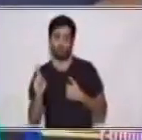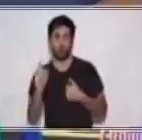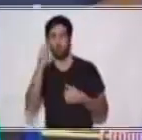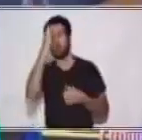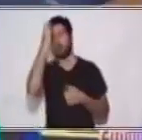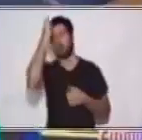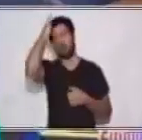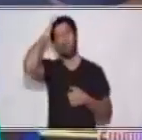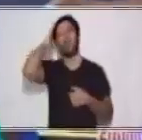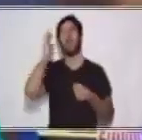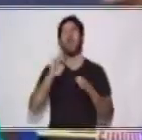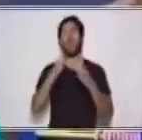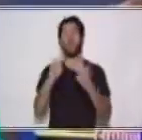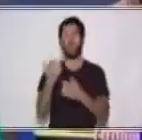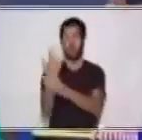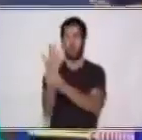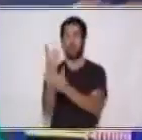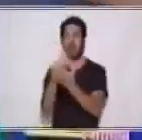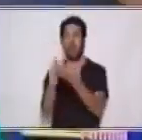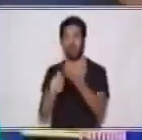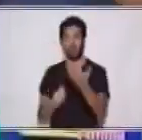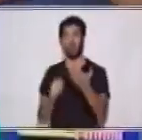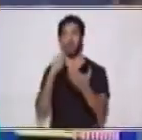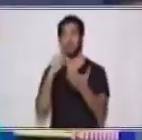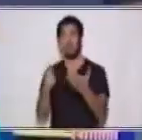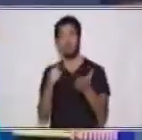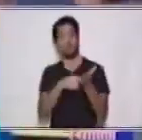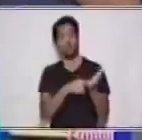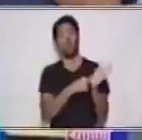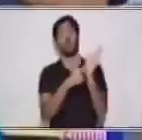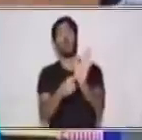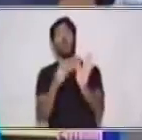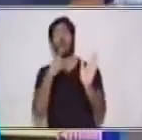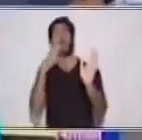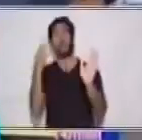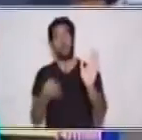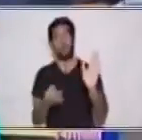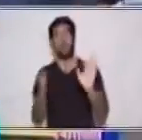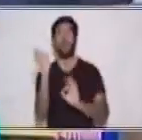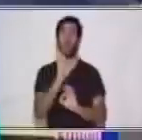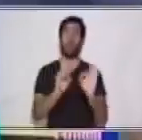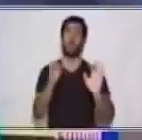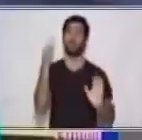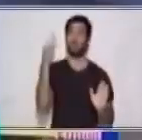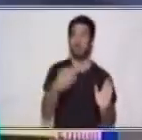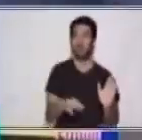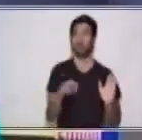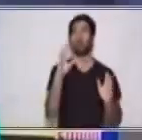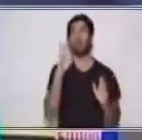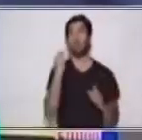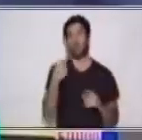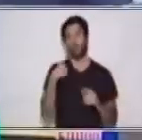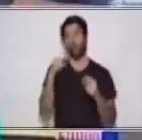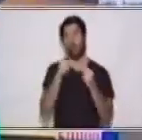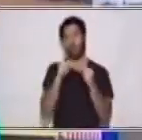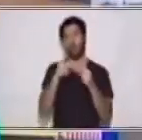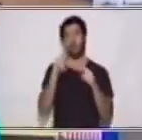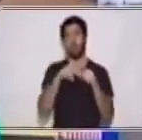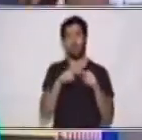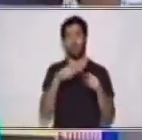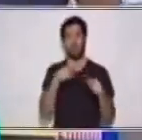autor, podemos clasificar si son verdaderas o falsas. Mientras que el punto de vista